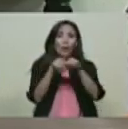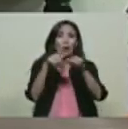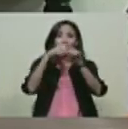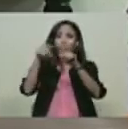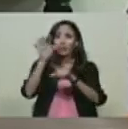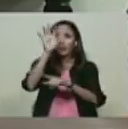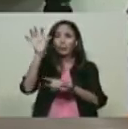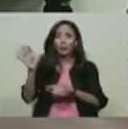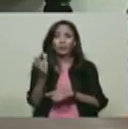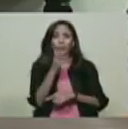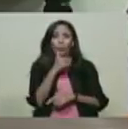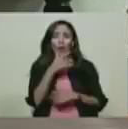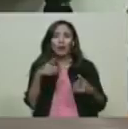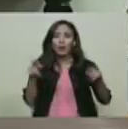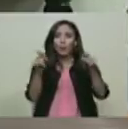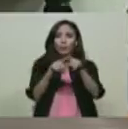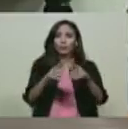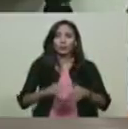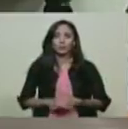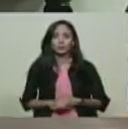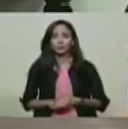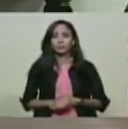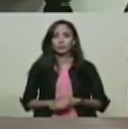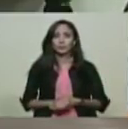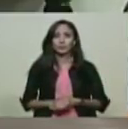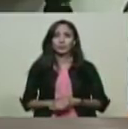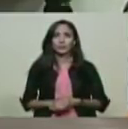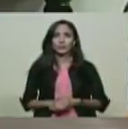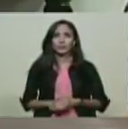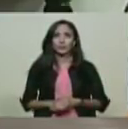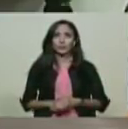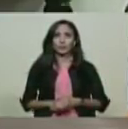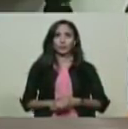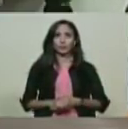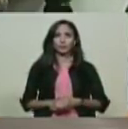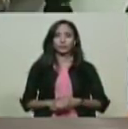atención, atención Venezuela, les pongo un ejemplo.